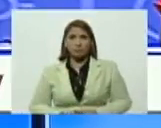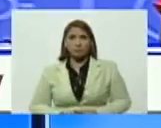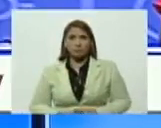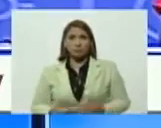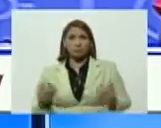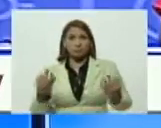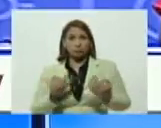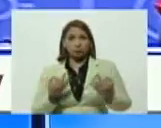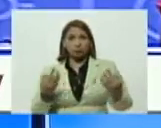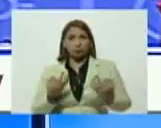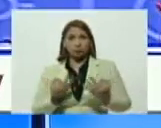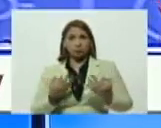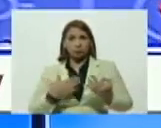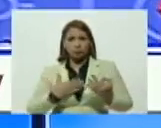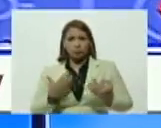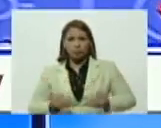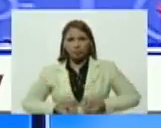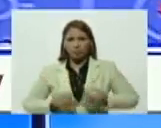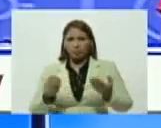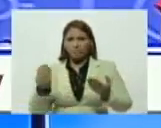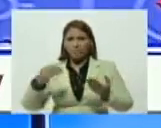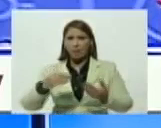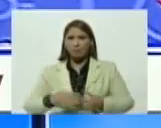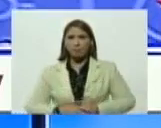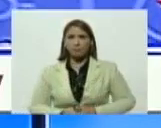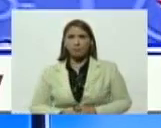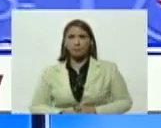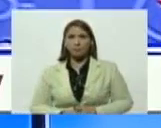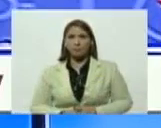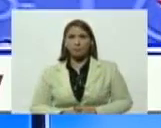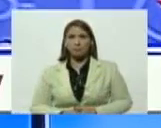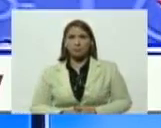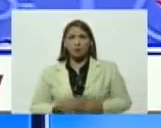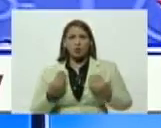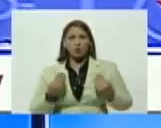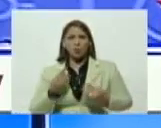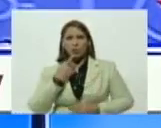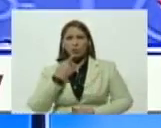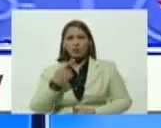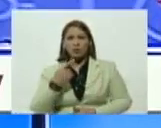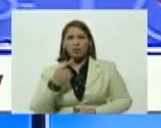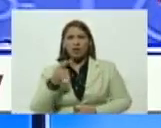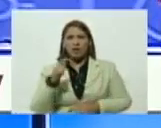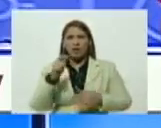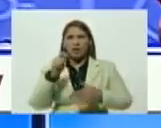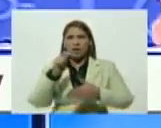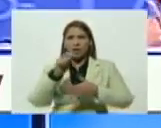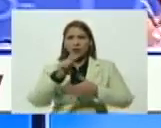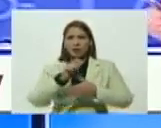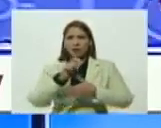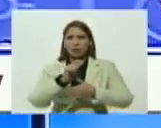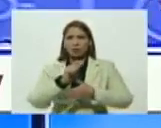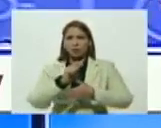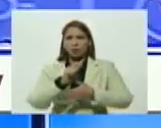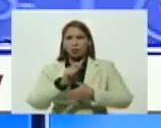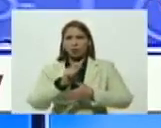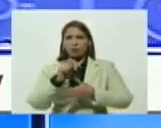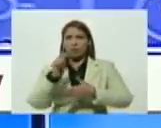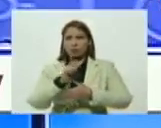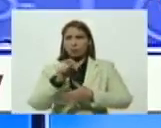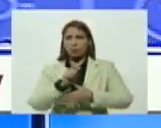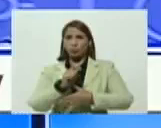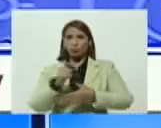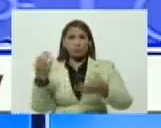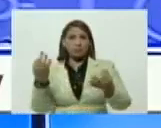Siempre se puede dar más. Como es el eslogan de Telesur, Telesur siempre da más. La